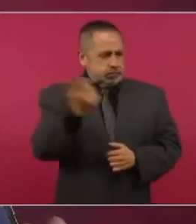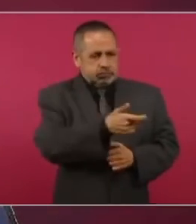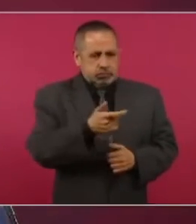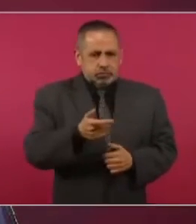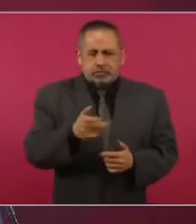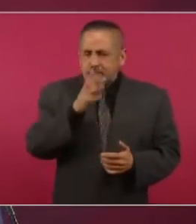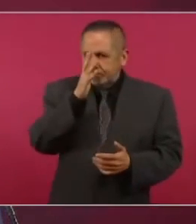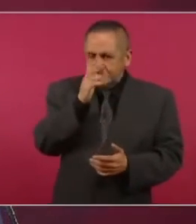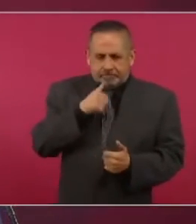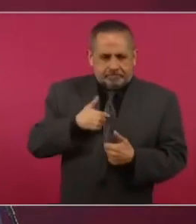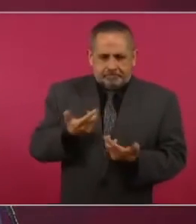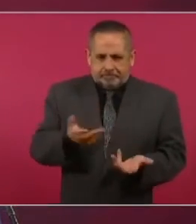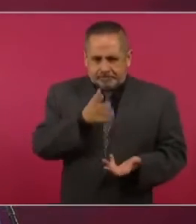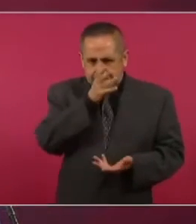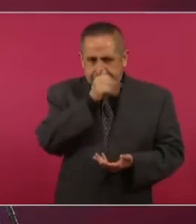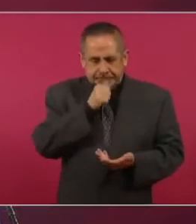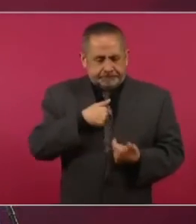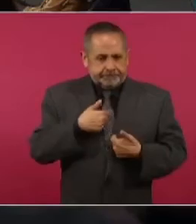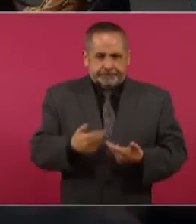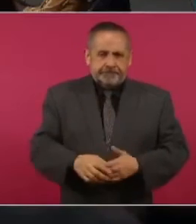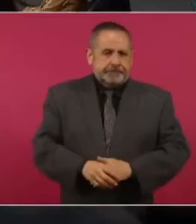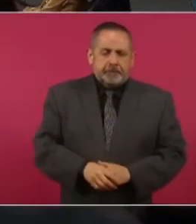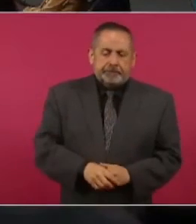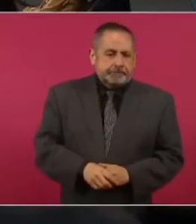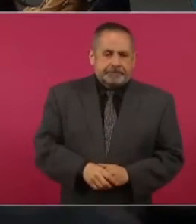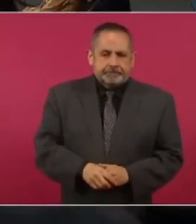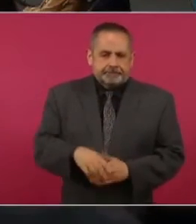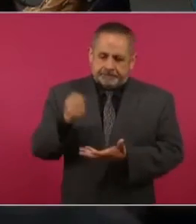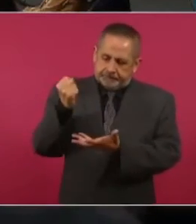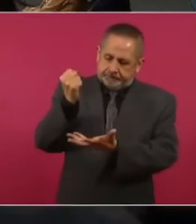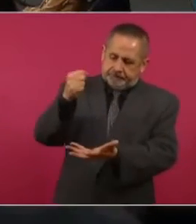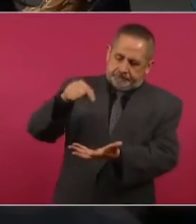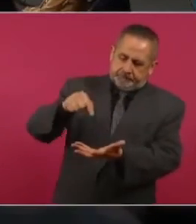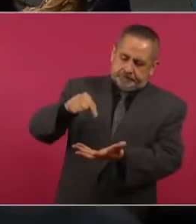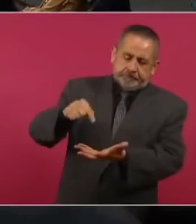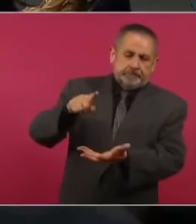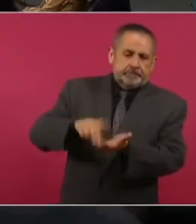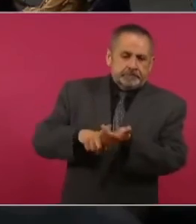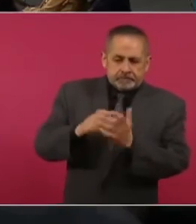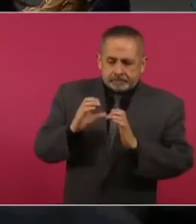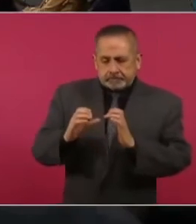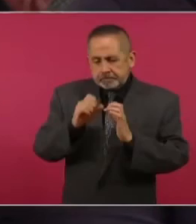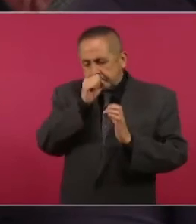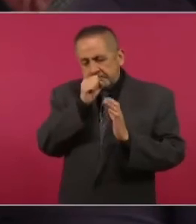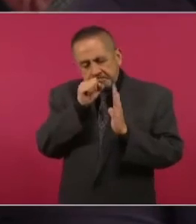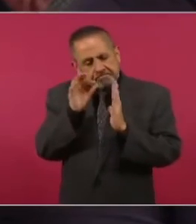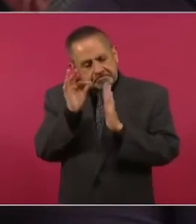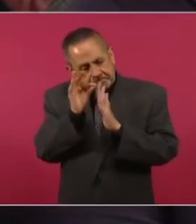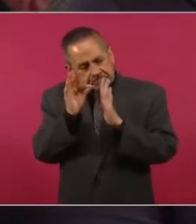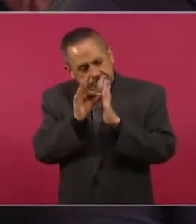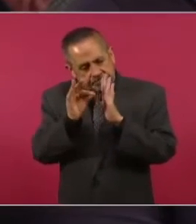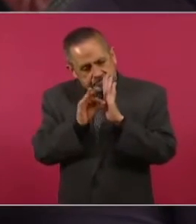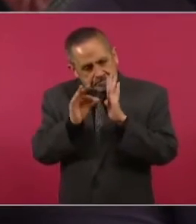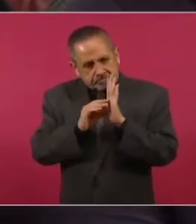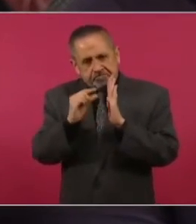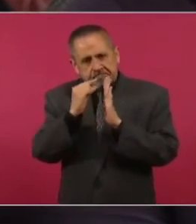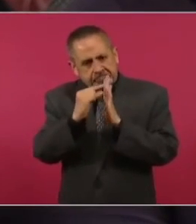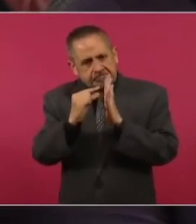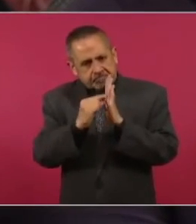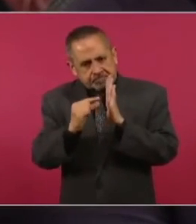Eso no lo puedo hacer. O sea, el presupuesto se tiene que ejercer de